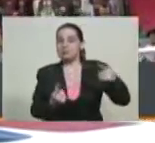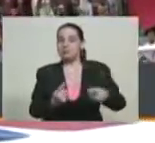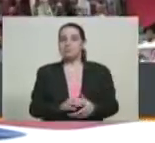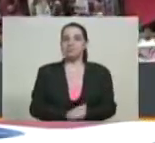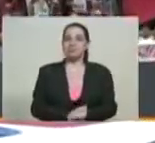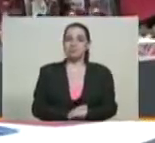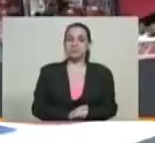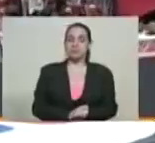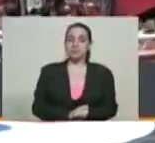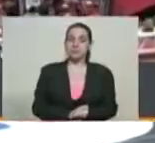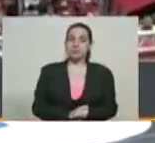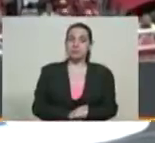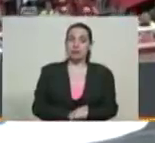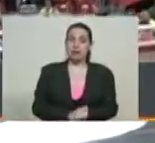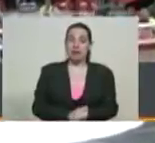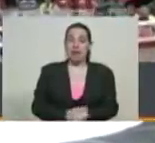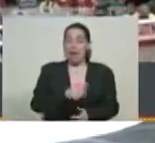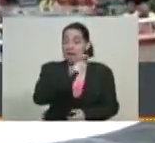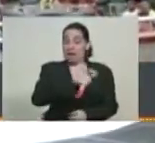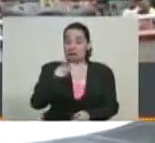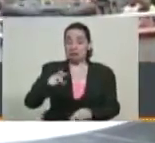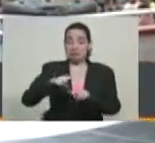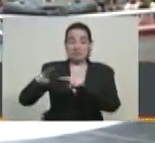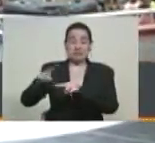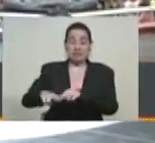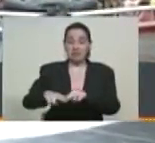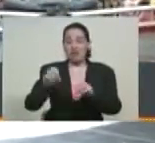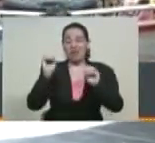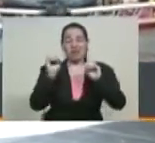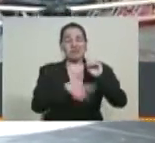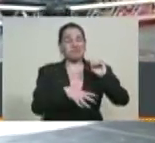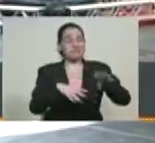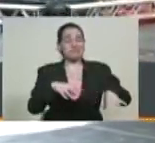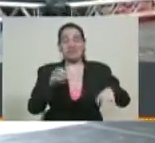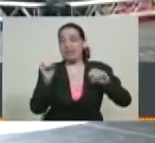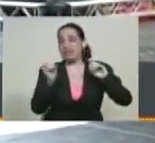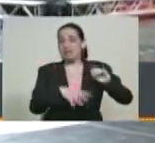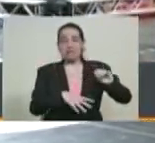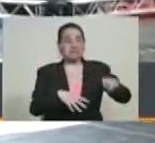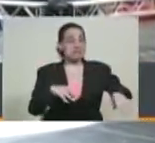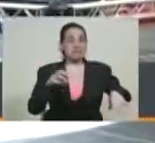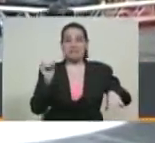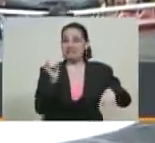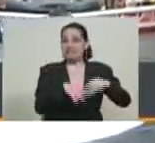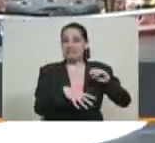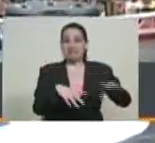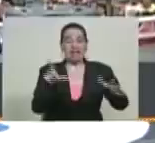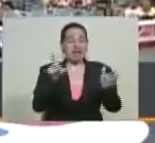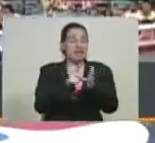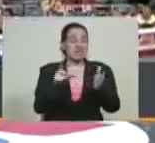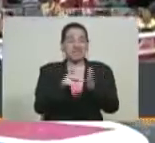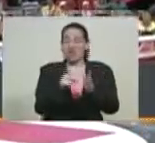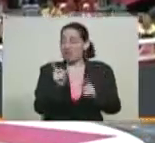El nivel de deserción escolar llegaba al 60% en la educación secundaria.